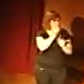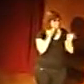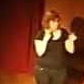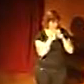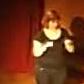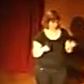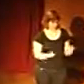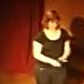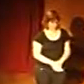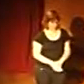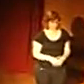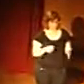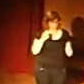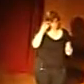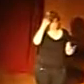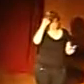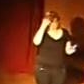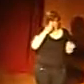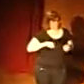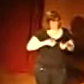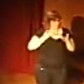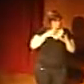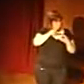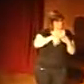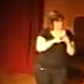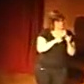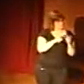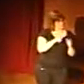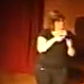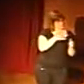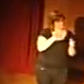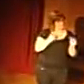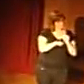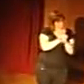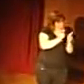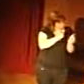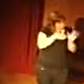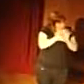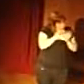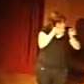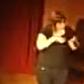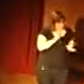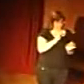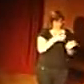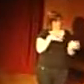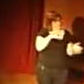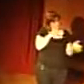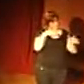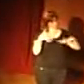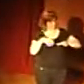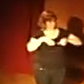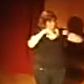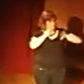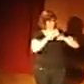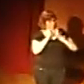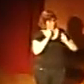está la mentalidad romántica en que no es una es una intención meramente descriptiva sino transformadora del monumento